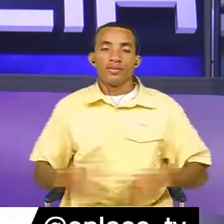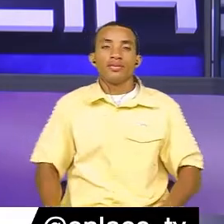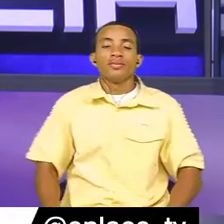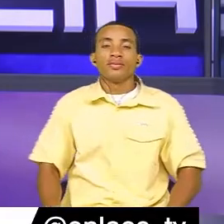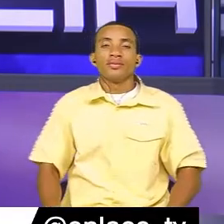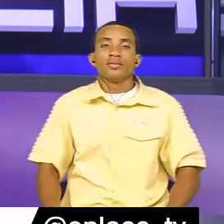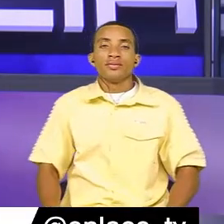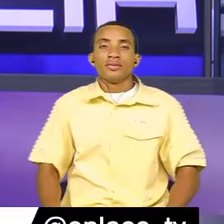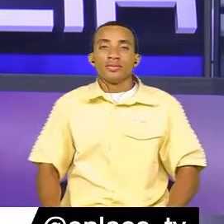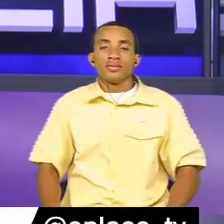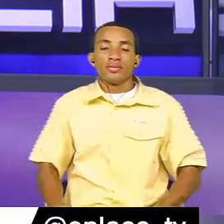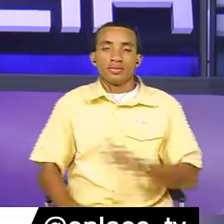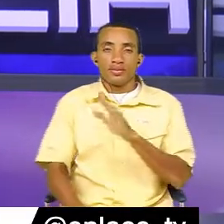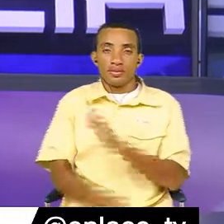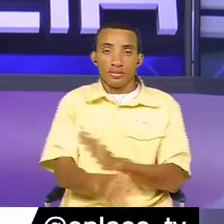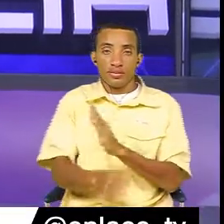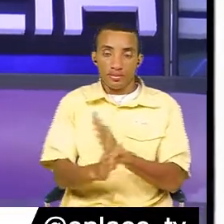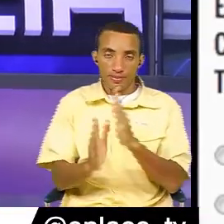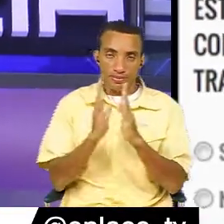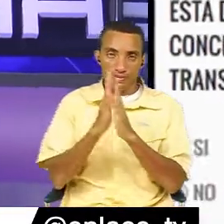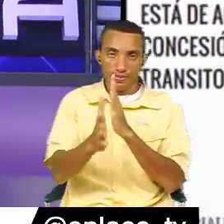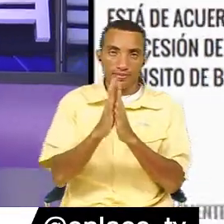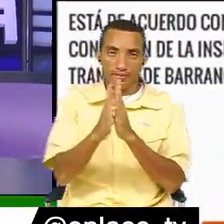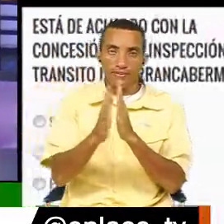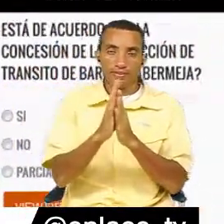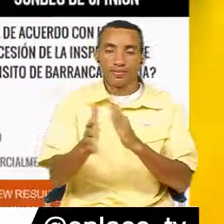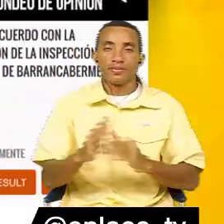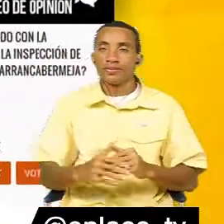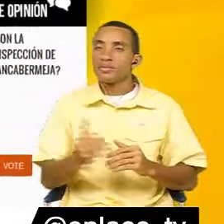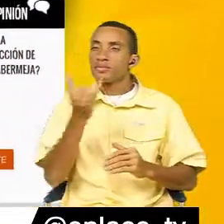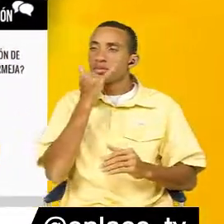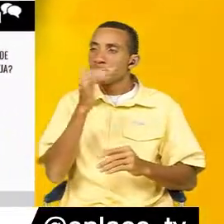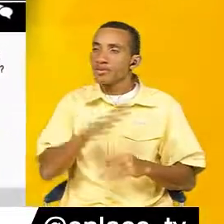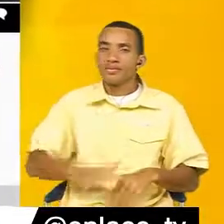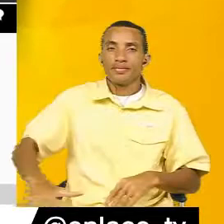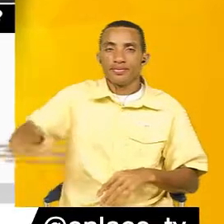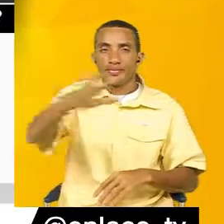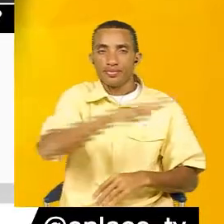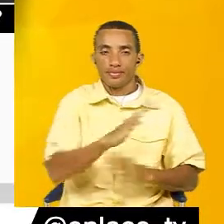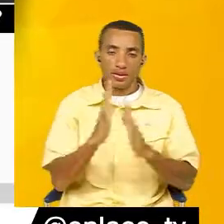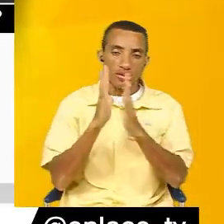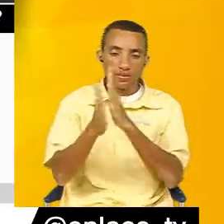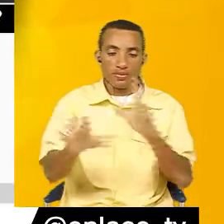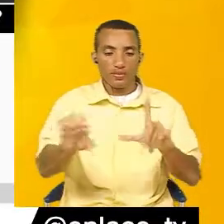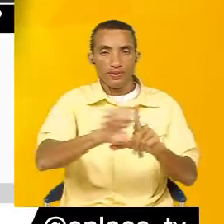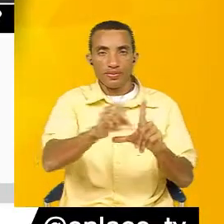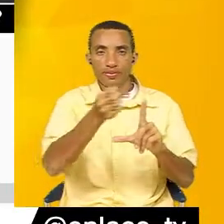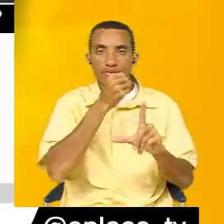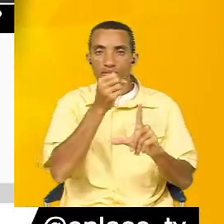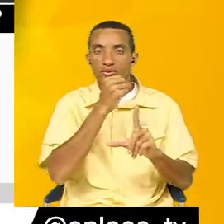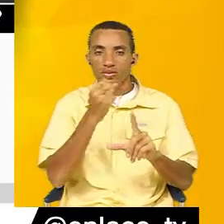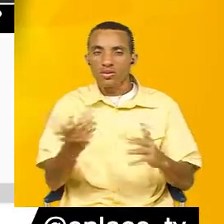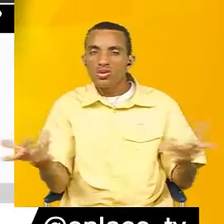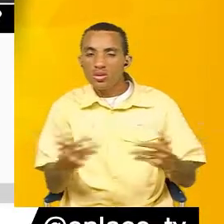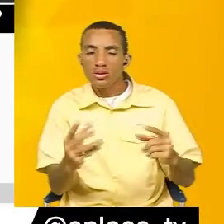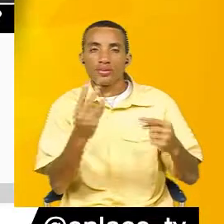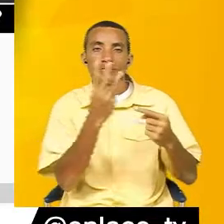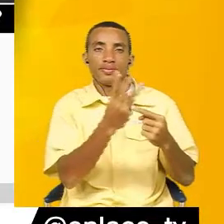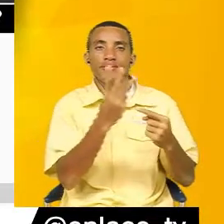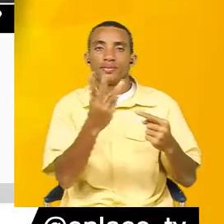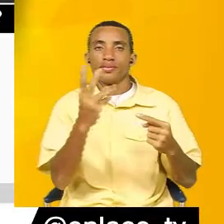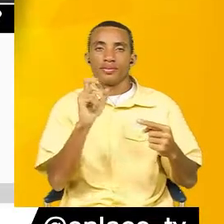Seguimos llevando a nuestra comunidad el acontecer de la ciudad y región. Esta y otras informaciones de Enlace Noticias las puede hallar en nuestra página web